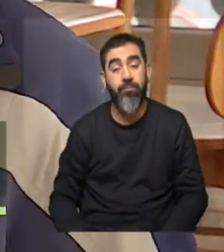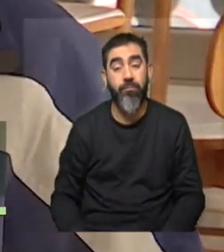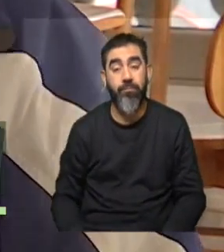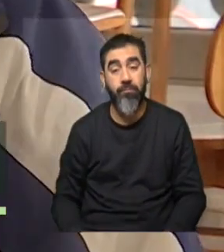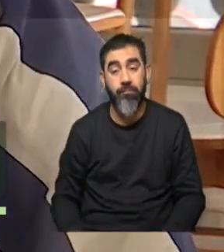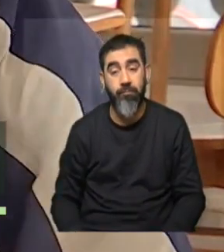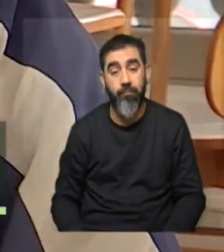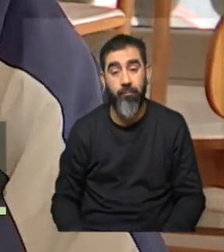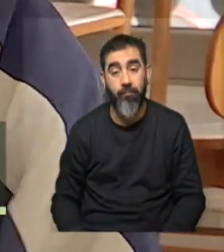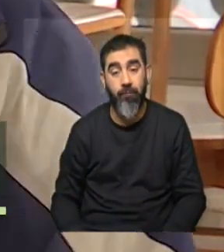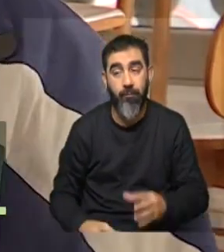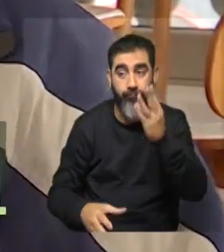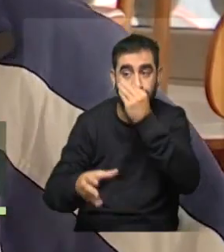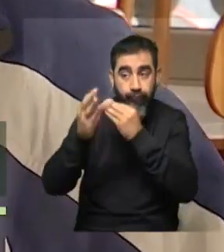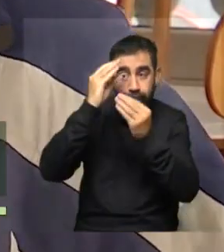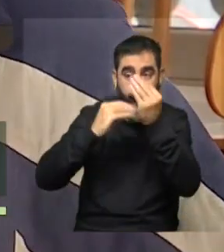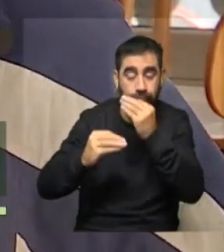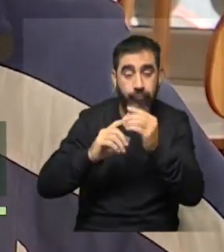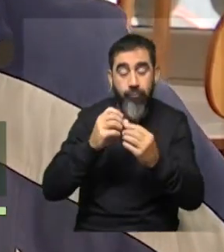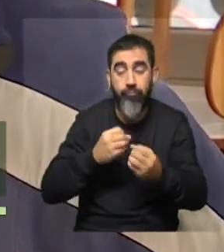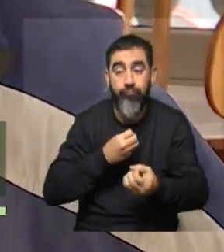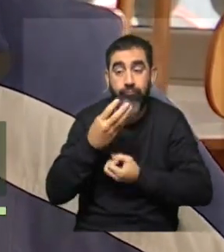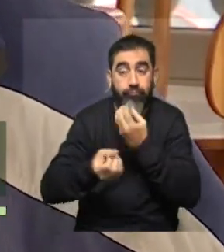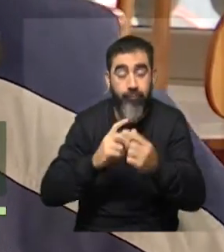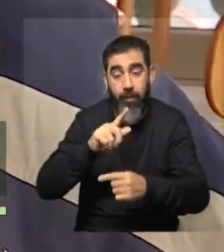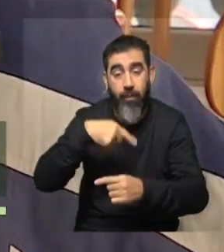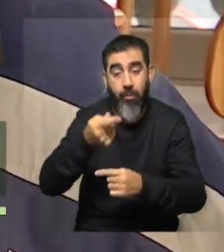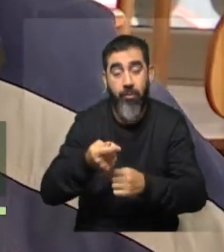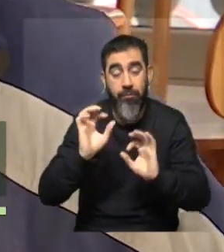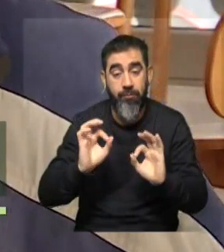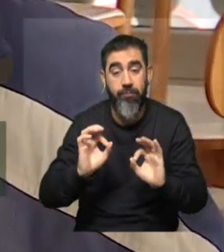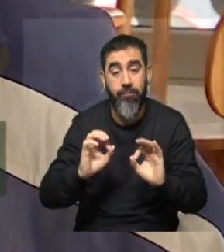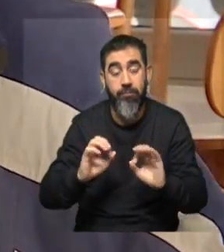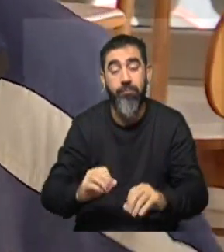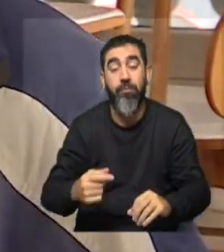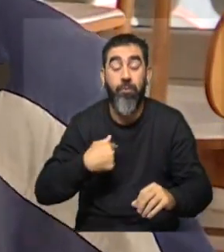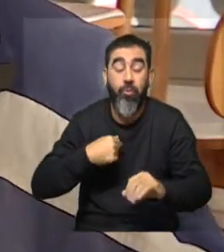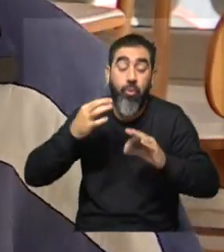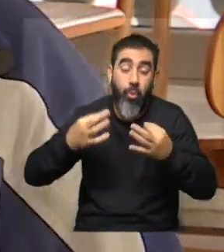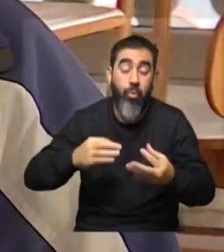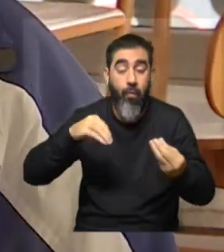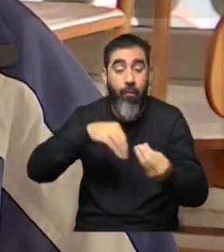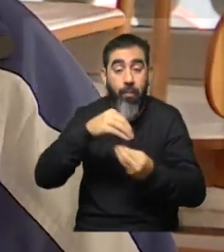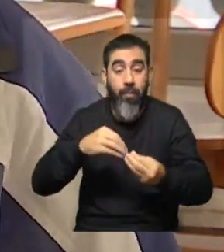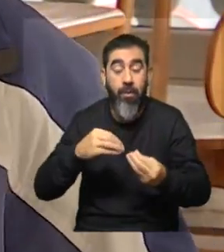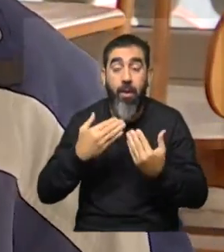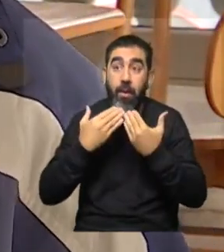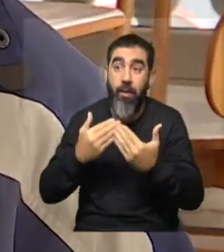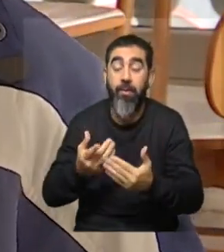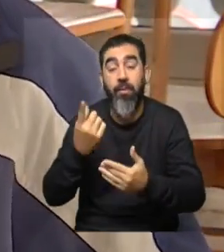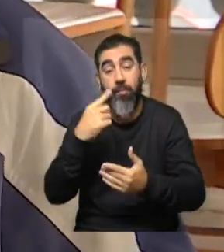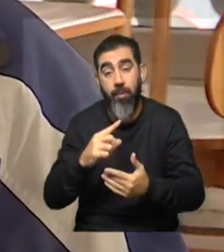Yo creo que todo eso en algún momento tiene que salir a la luz y Y consolidarse de alguna otra manera Me tocó a mí en la familia cosa que agradezco igual